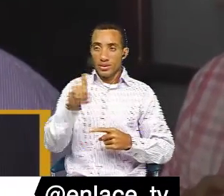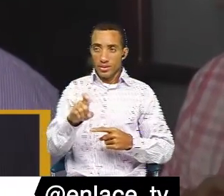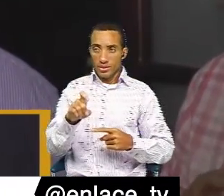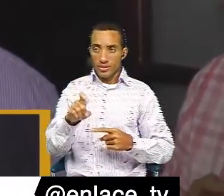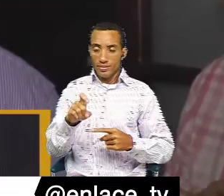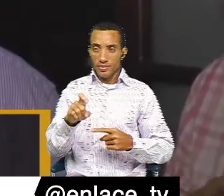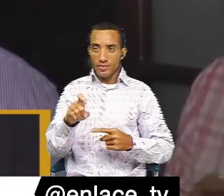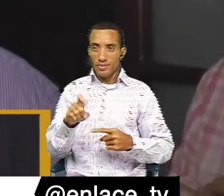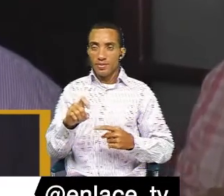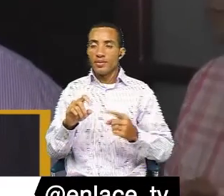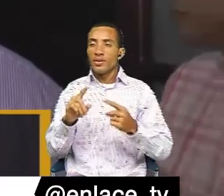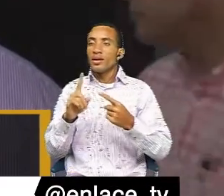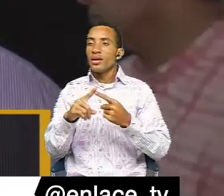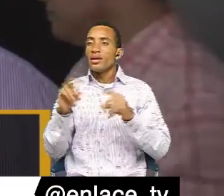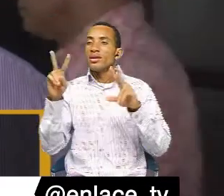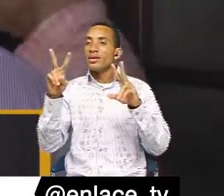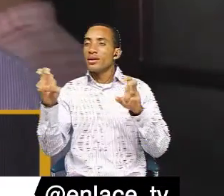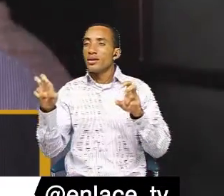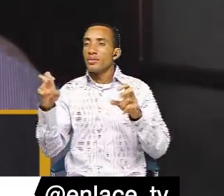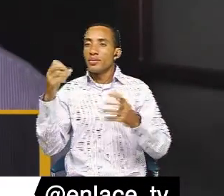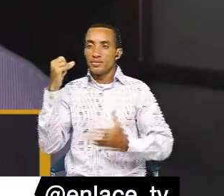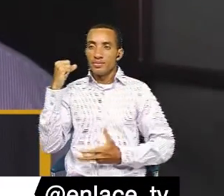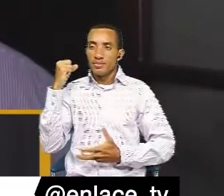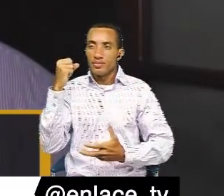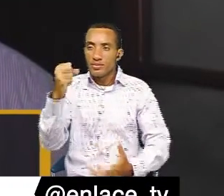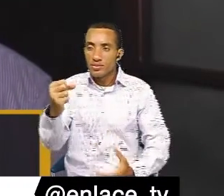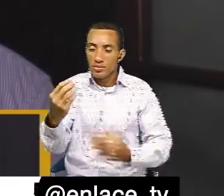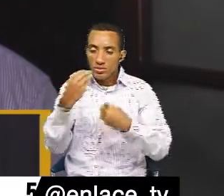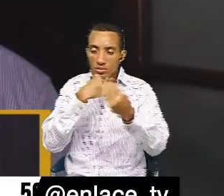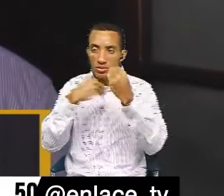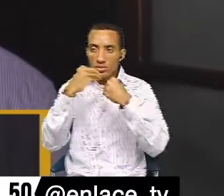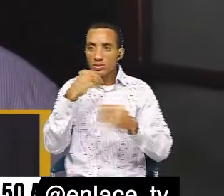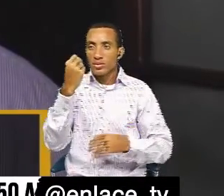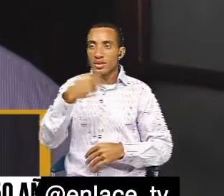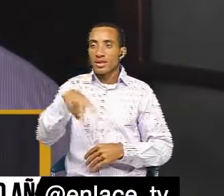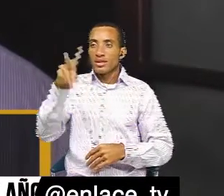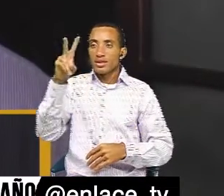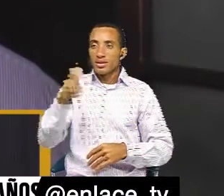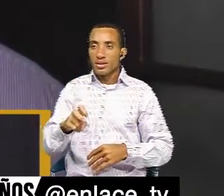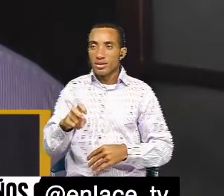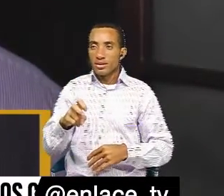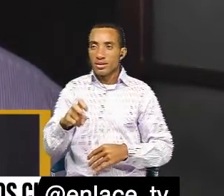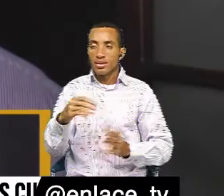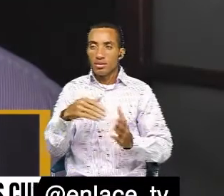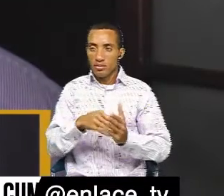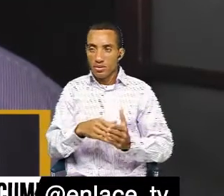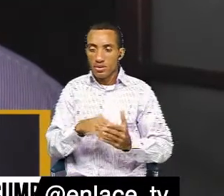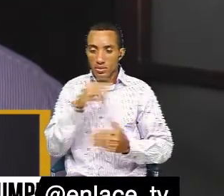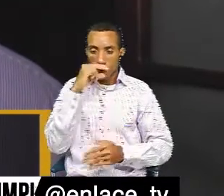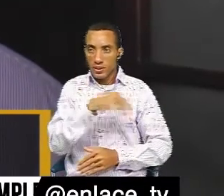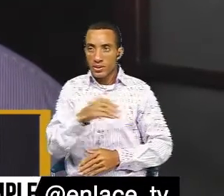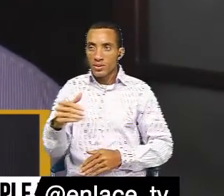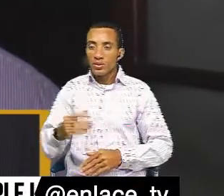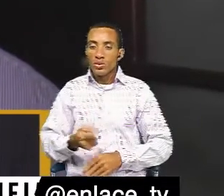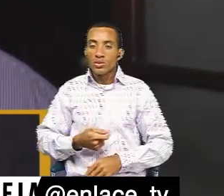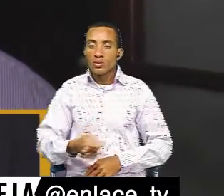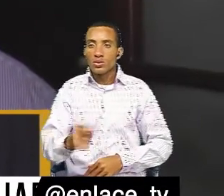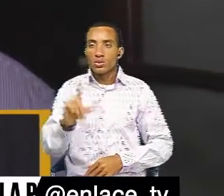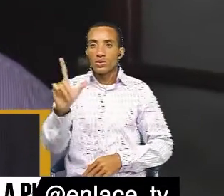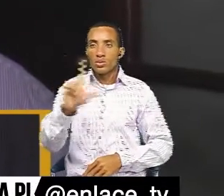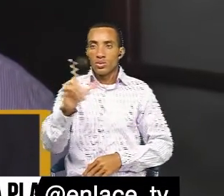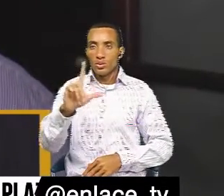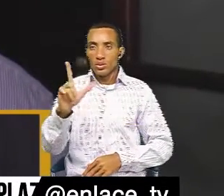está el tema de la alimentación para los 17.000 niños. Si no se aprueba antes del próximo lunes, incluso el plazo